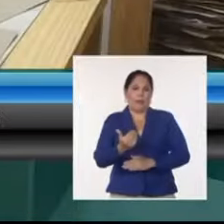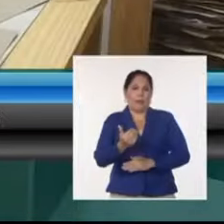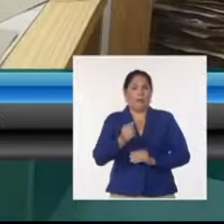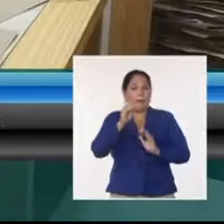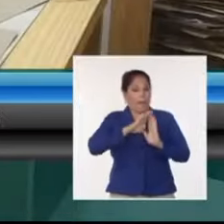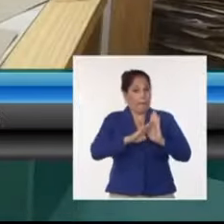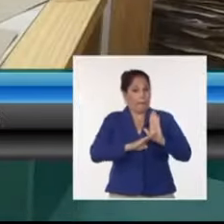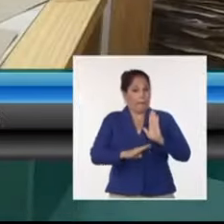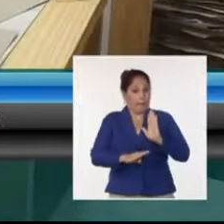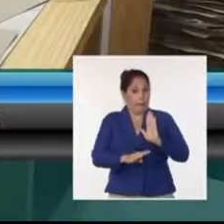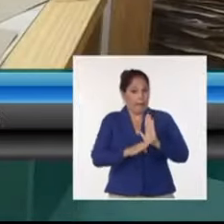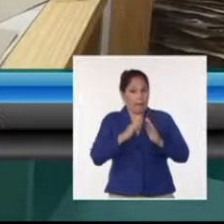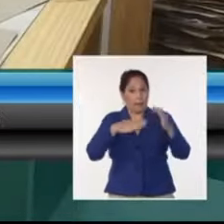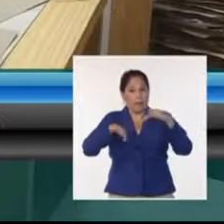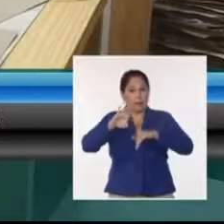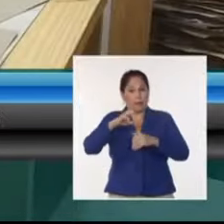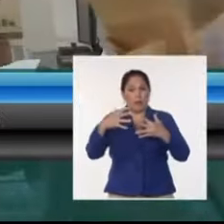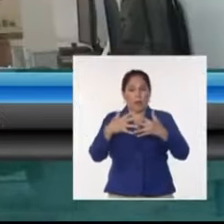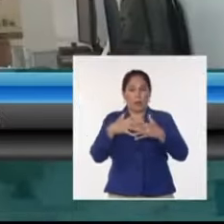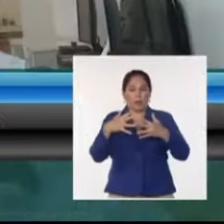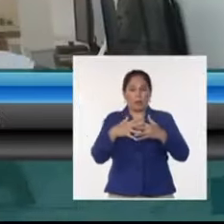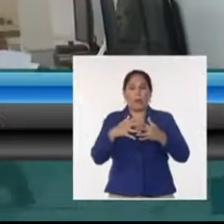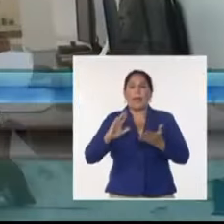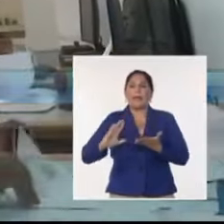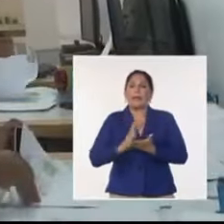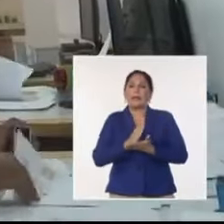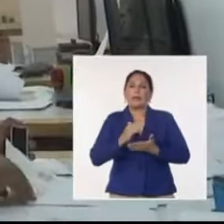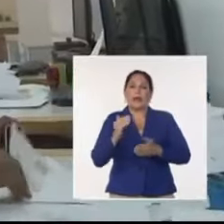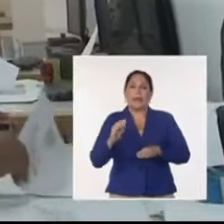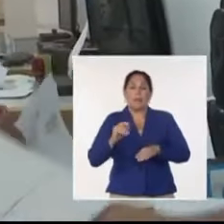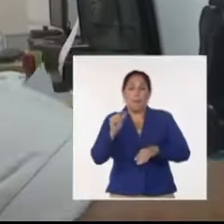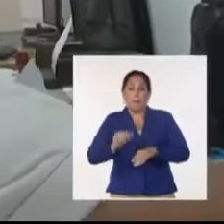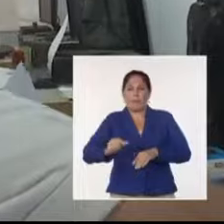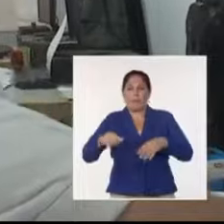adoptadas por el minrex eliminan atrasos en el